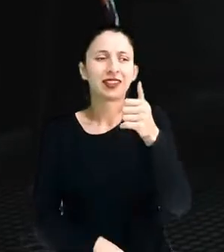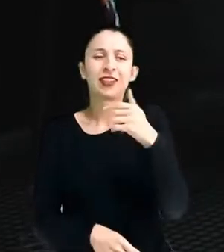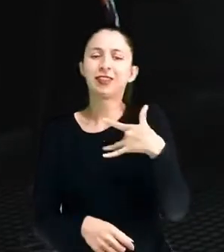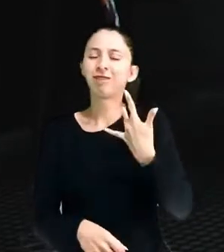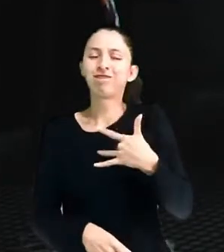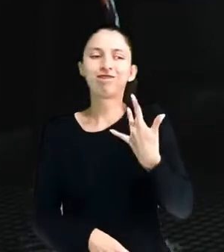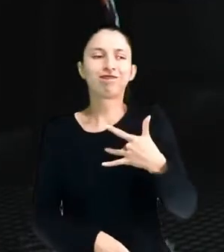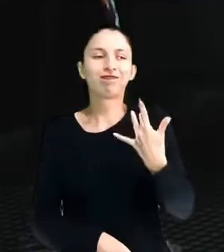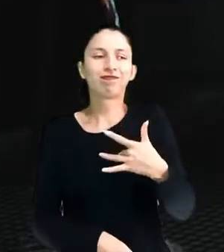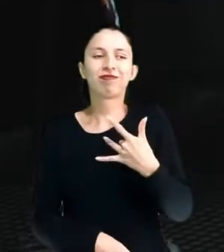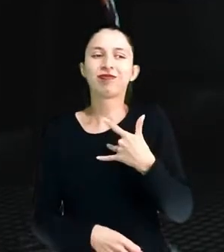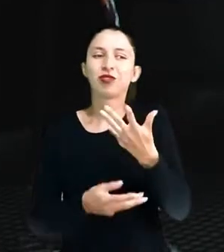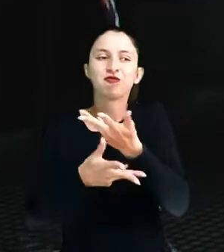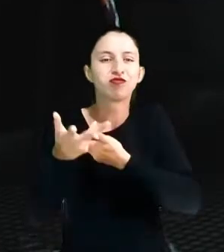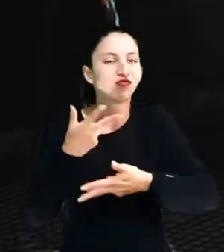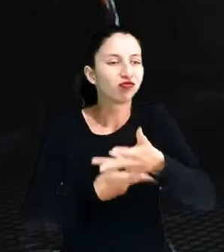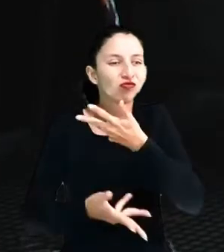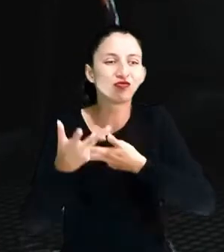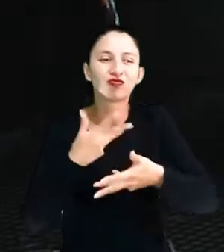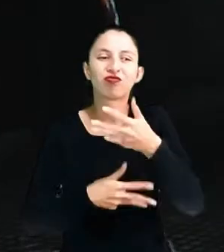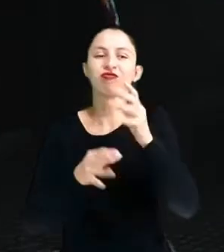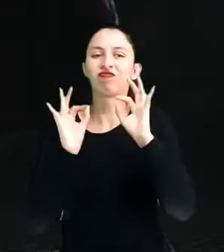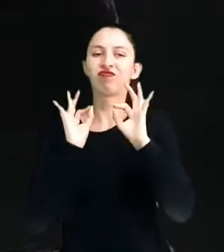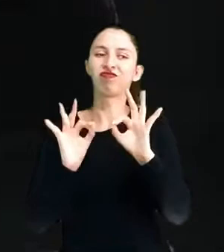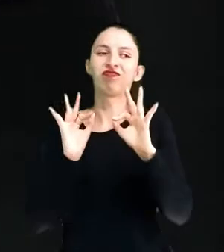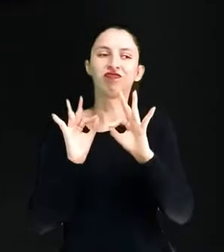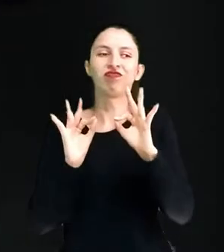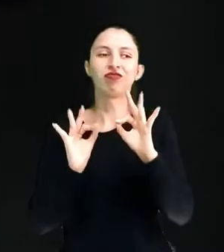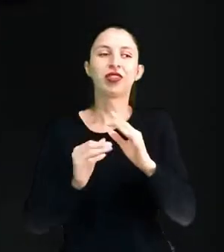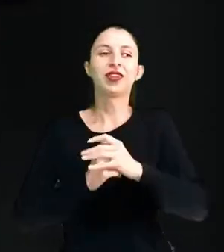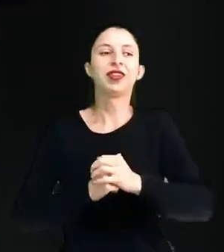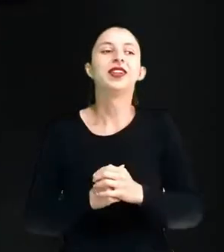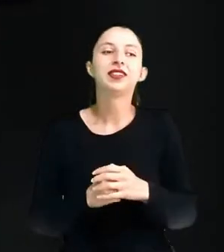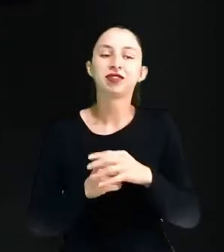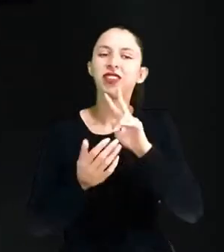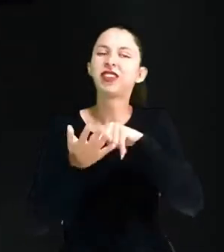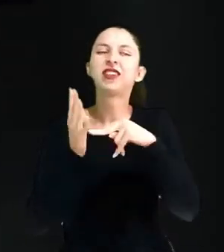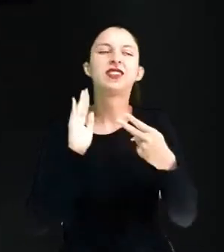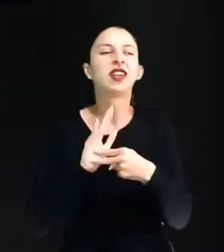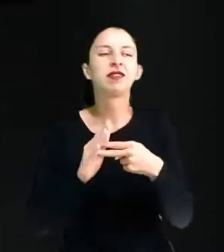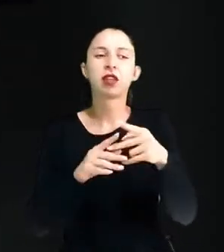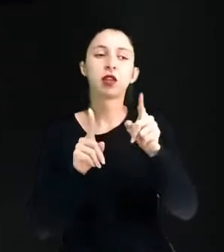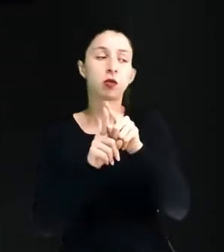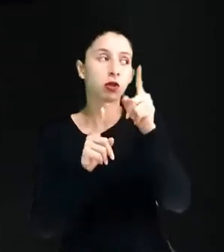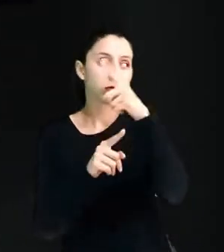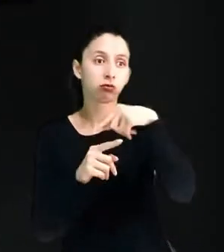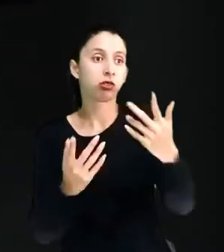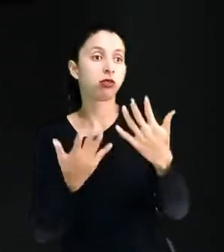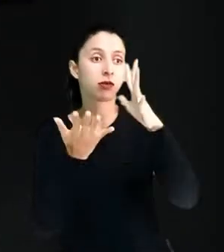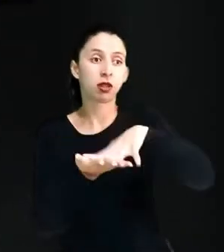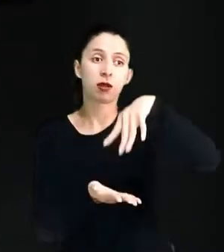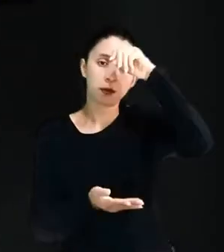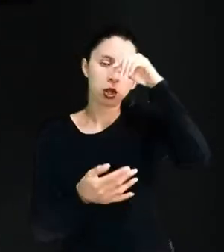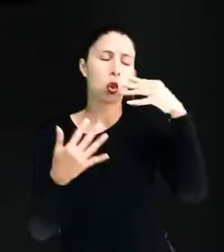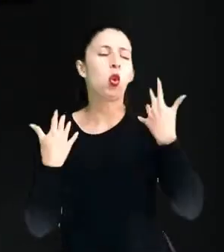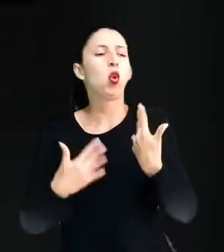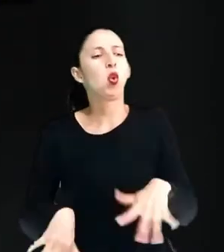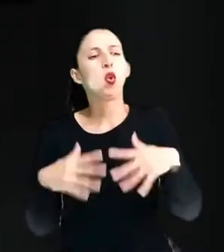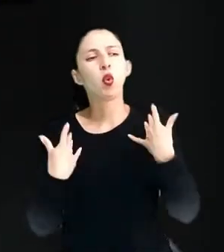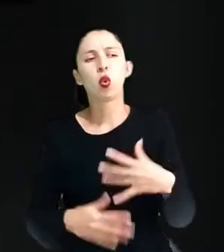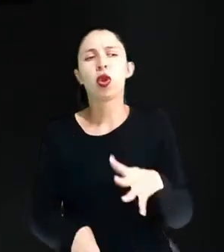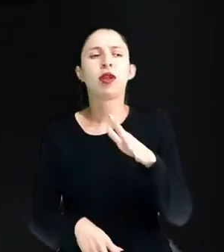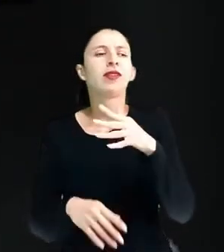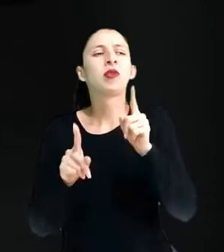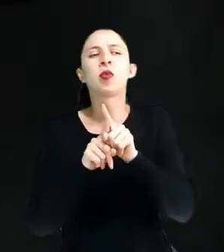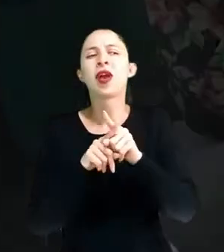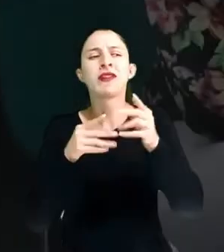mejor manera y de la mano de los demás. Entonces yo pienso que las enseñanzas son infinitas, pero esas enseñanzas las hemos logrado canalizar